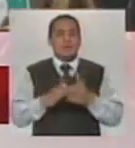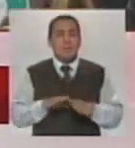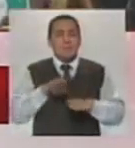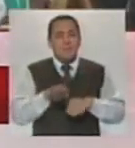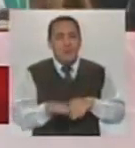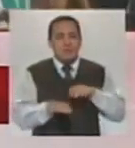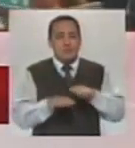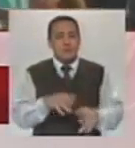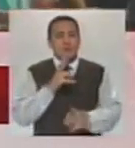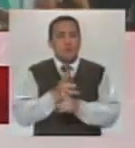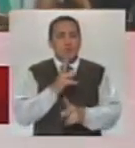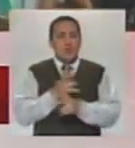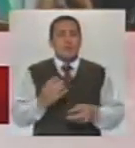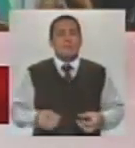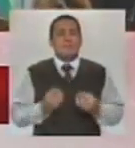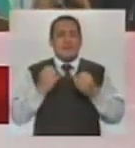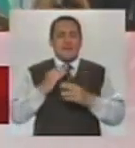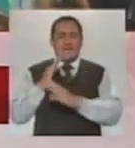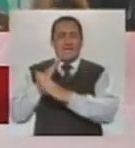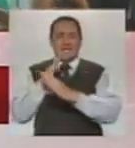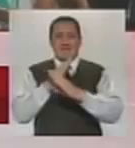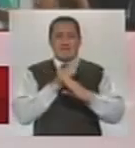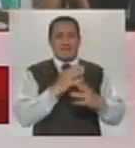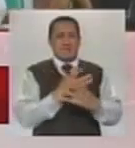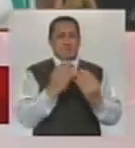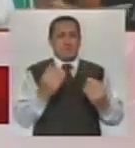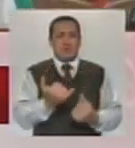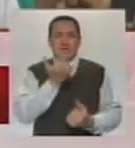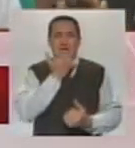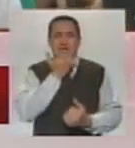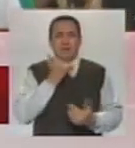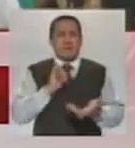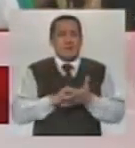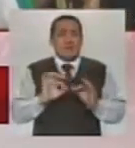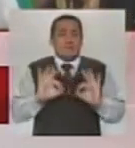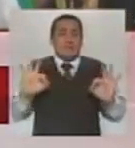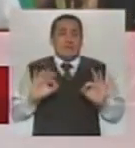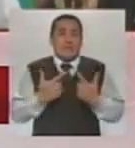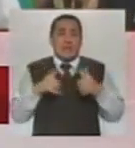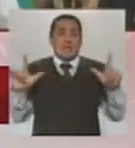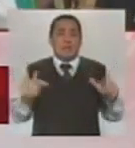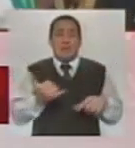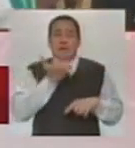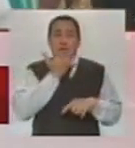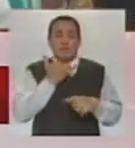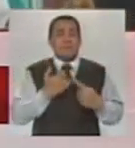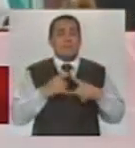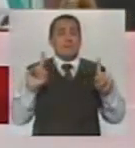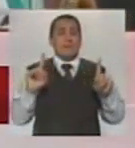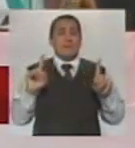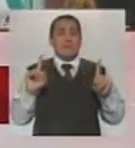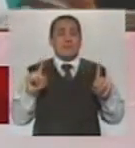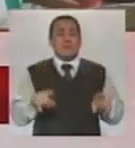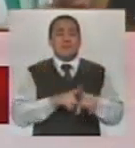cuidado para evitar cometer errores, que nadie está libre de cometer errores, pero